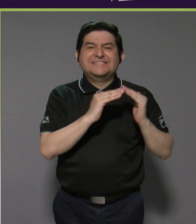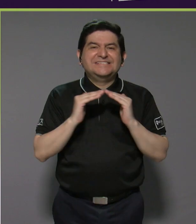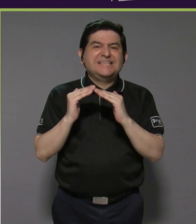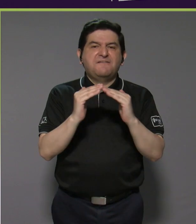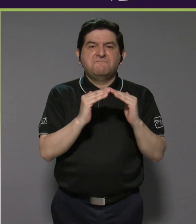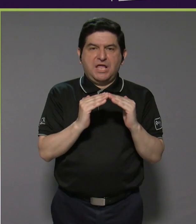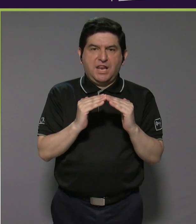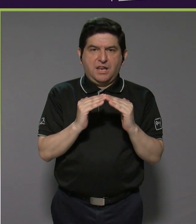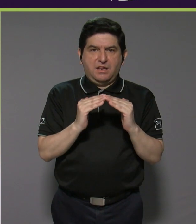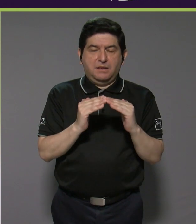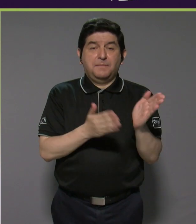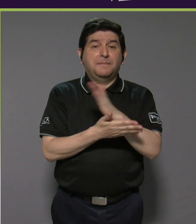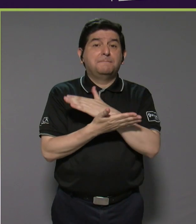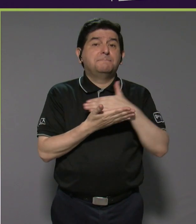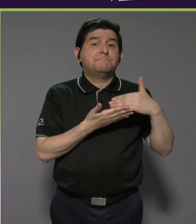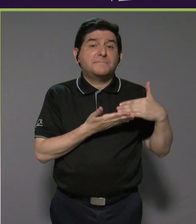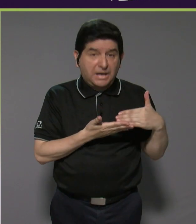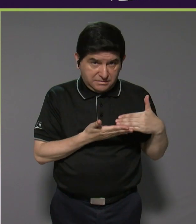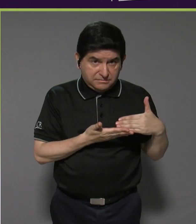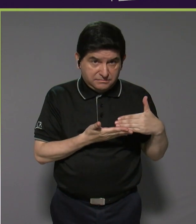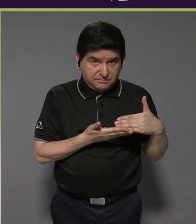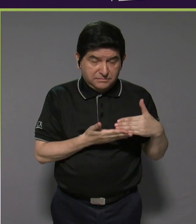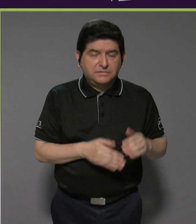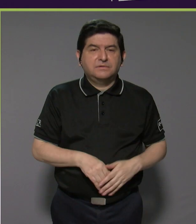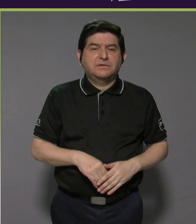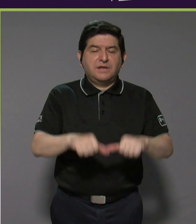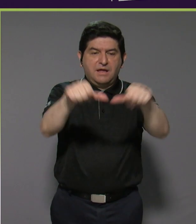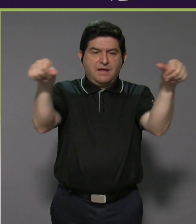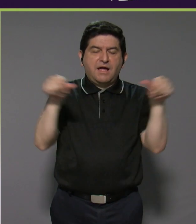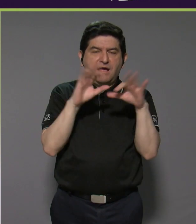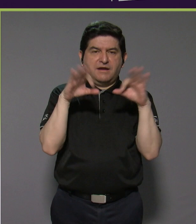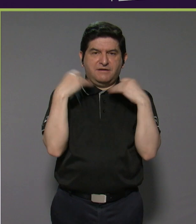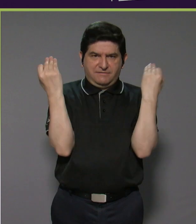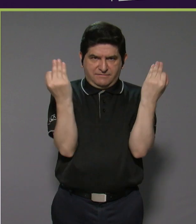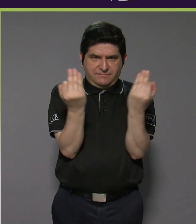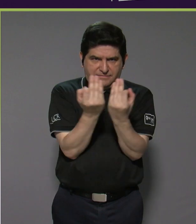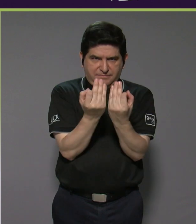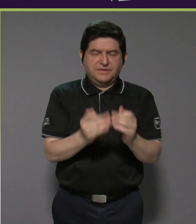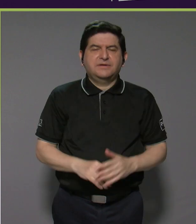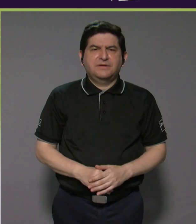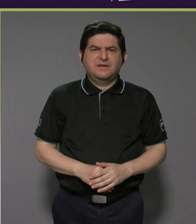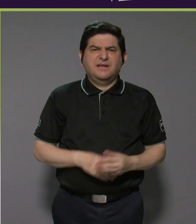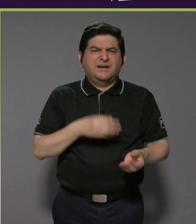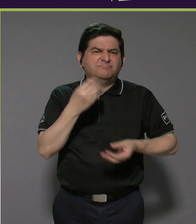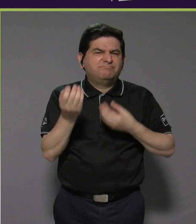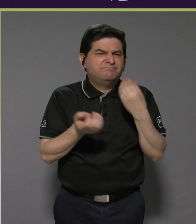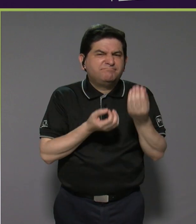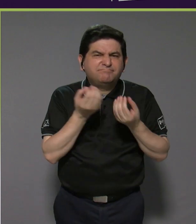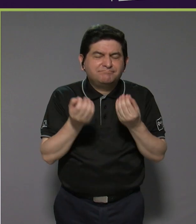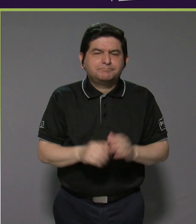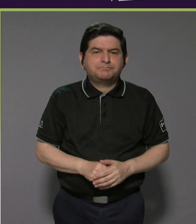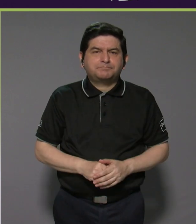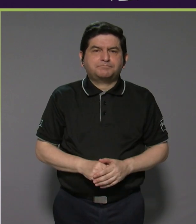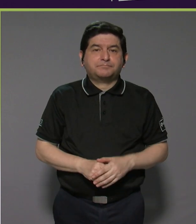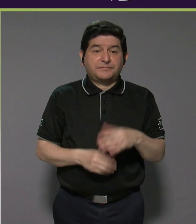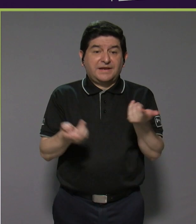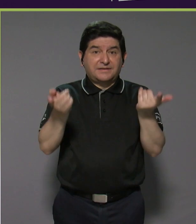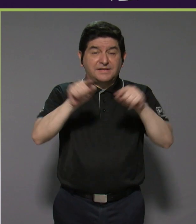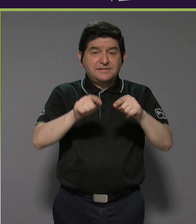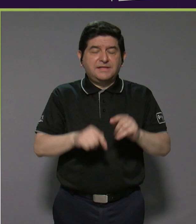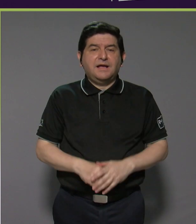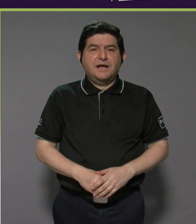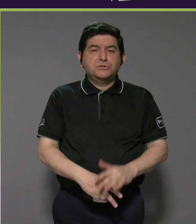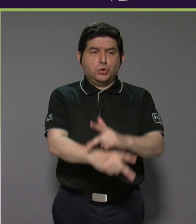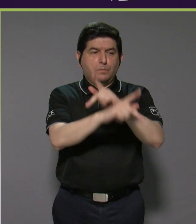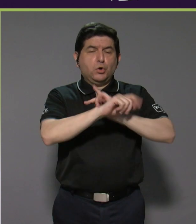que es parte de la jurisdicción de familia y que lo que se hace es otorgar medidas